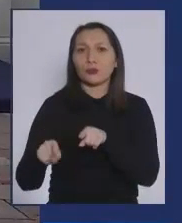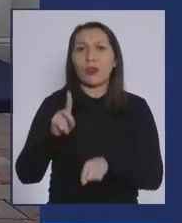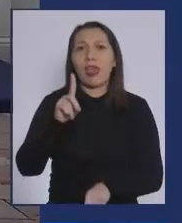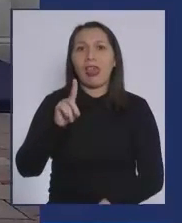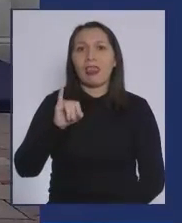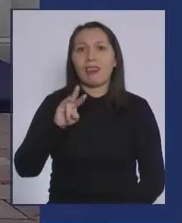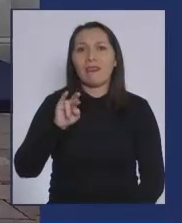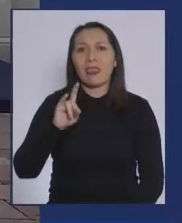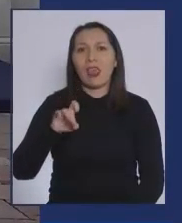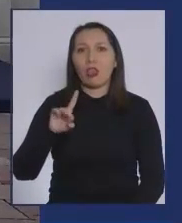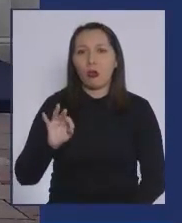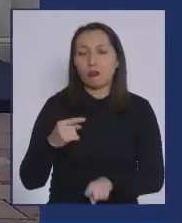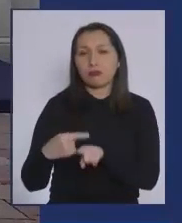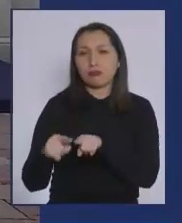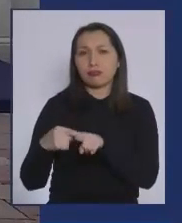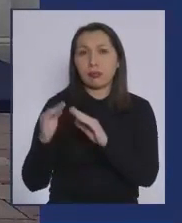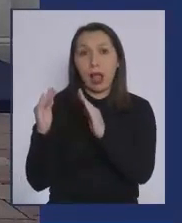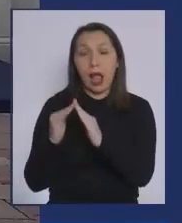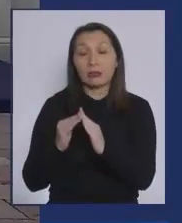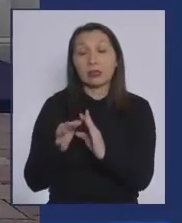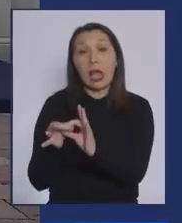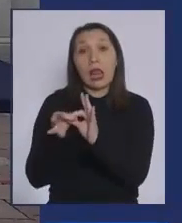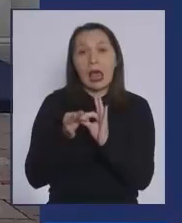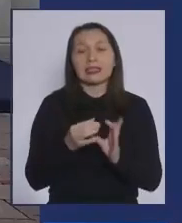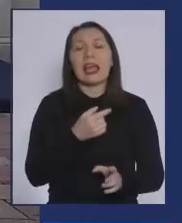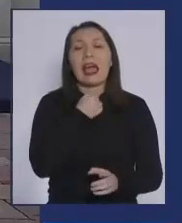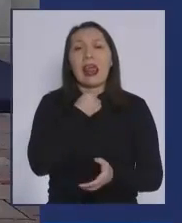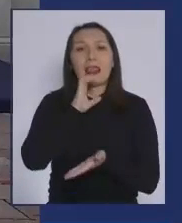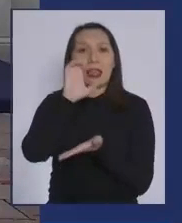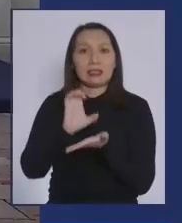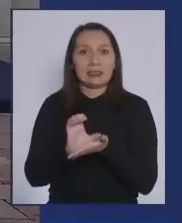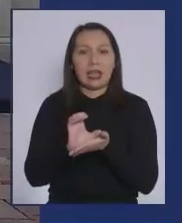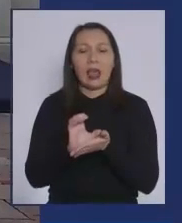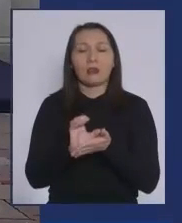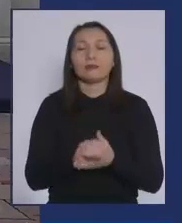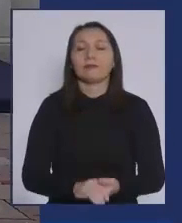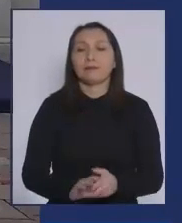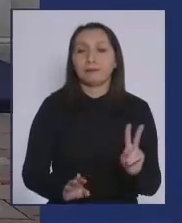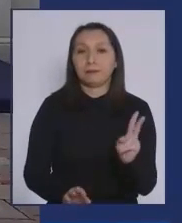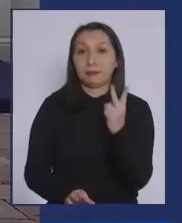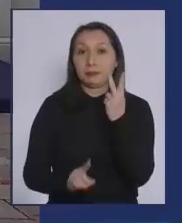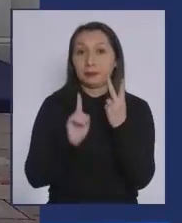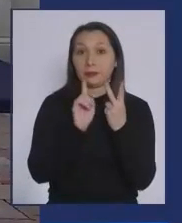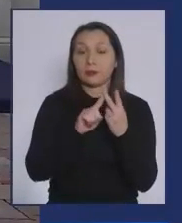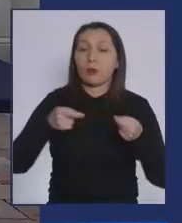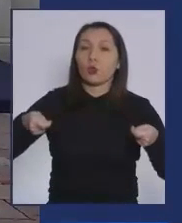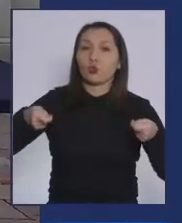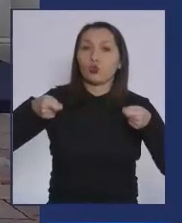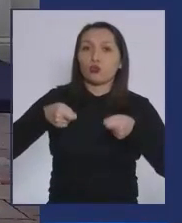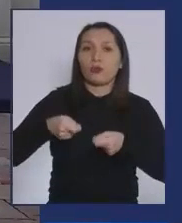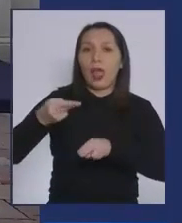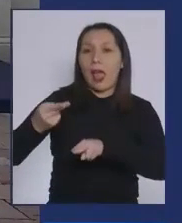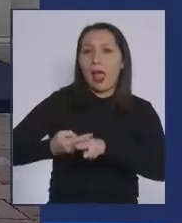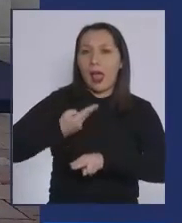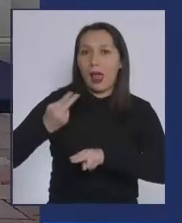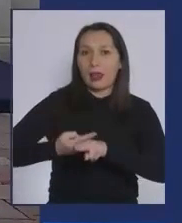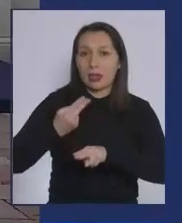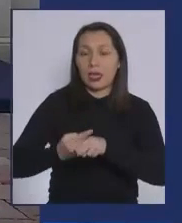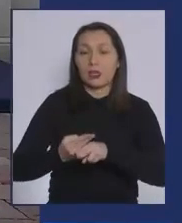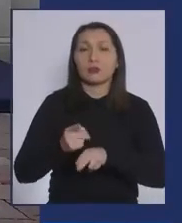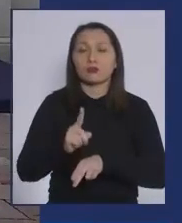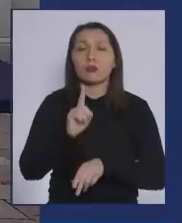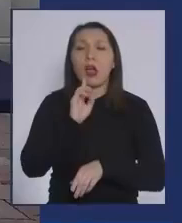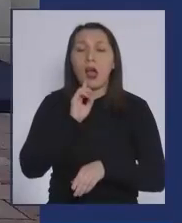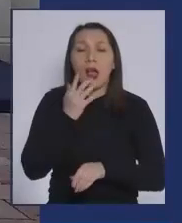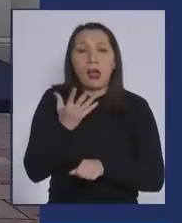dividendos gracias a una garantía estatal segundo un subsidio de arriendo que va a tener